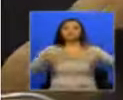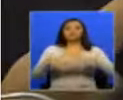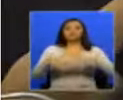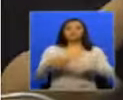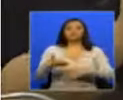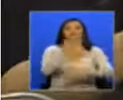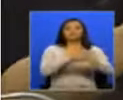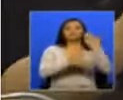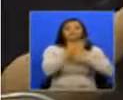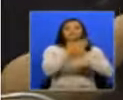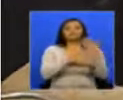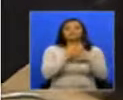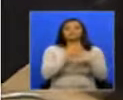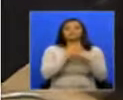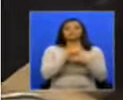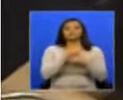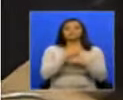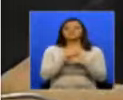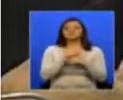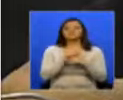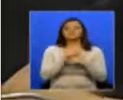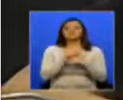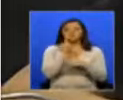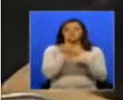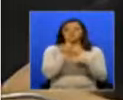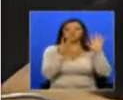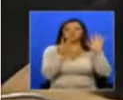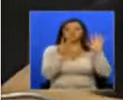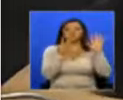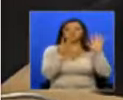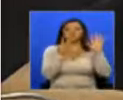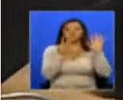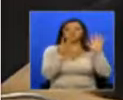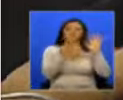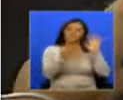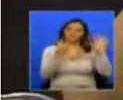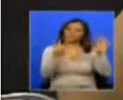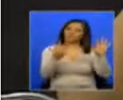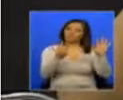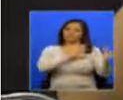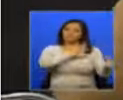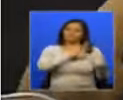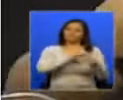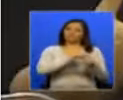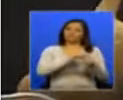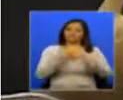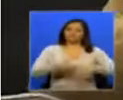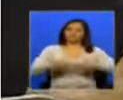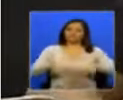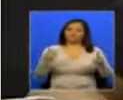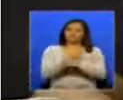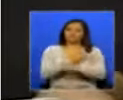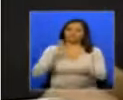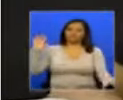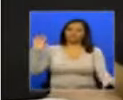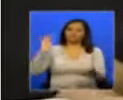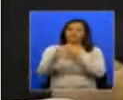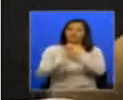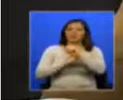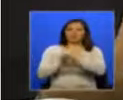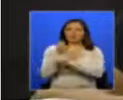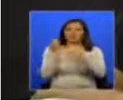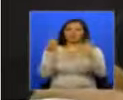desde la época de Galo Plaza. Entonces, pongámonos a pensar la importancia de saber manejar bien los